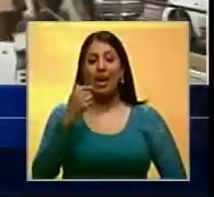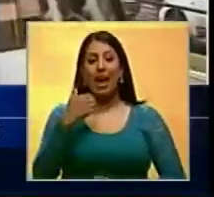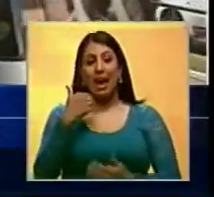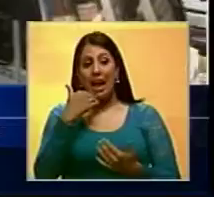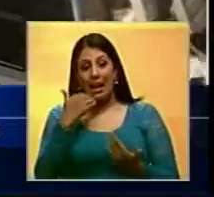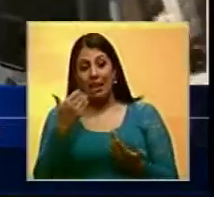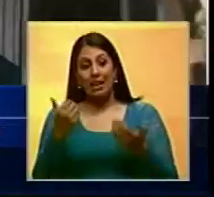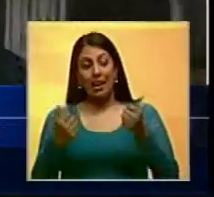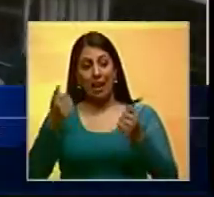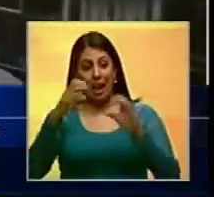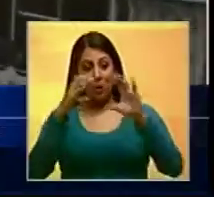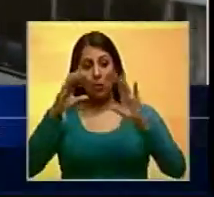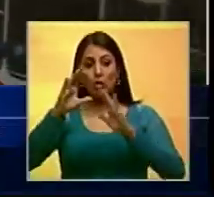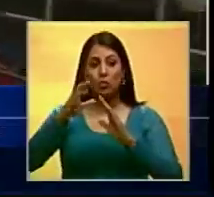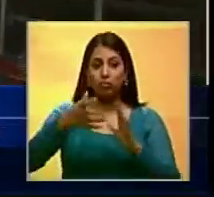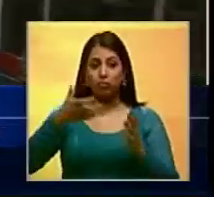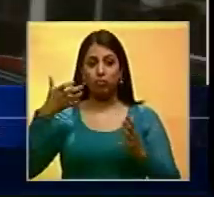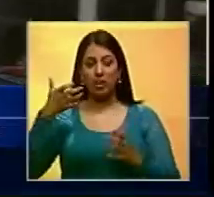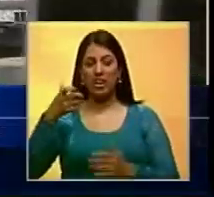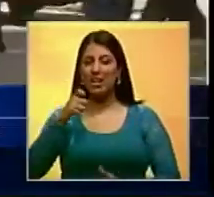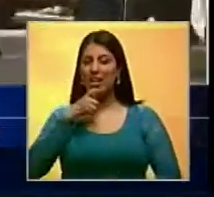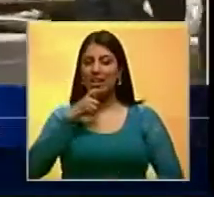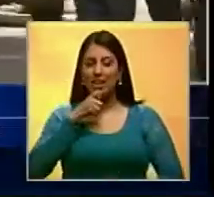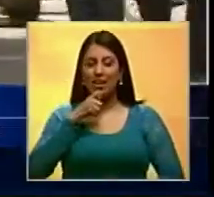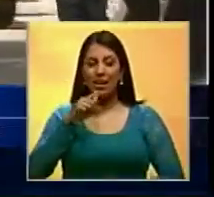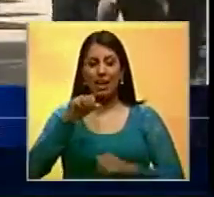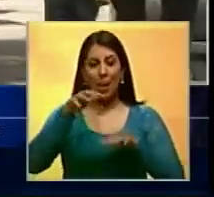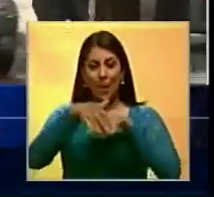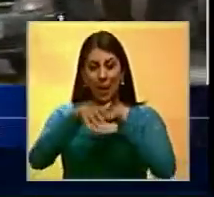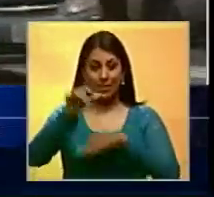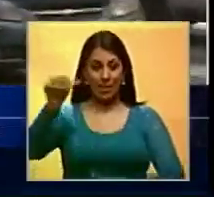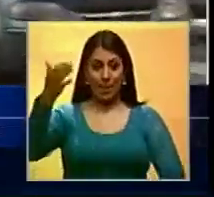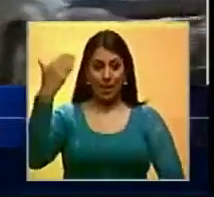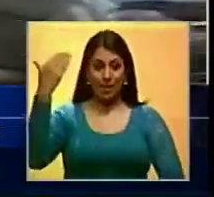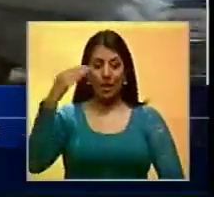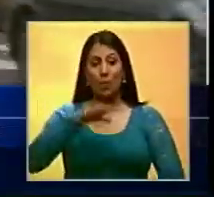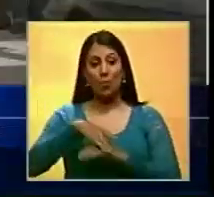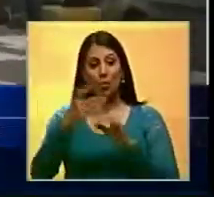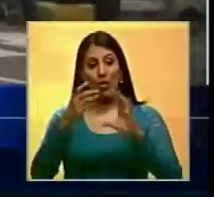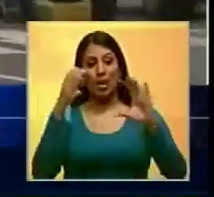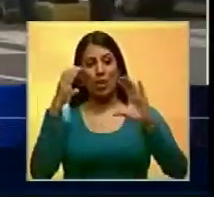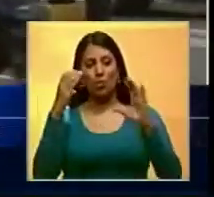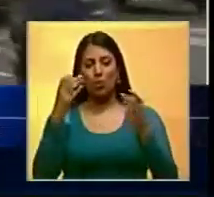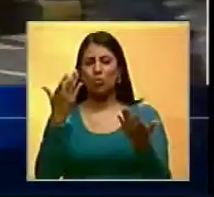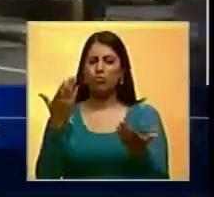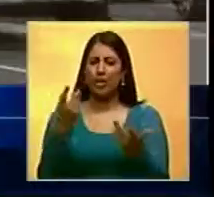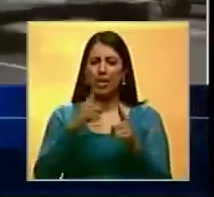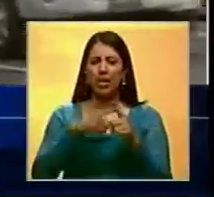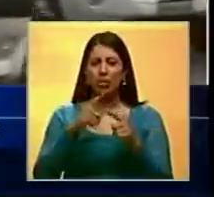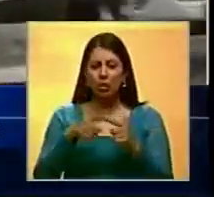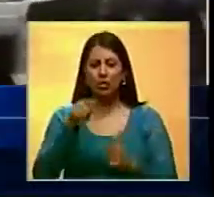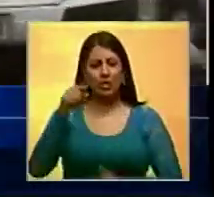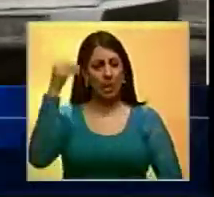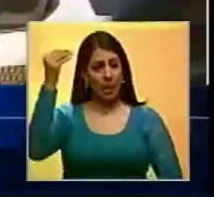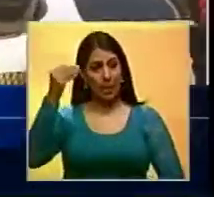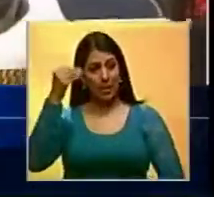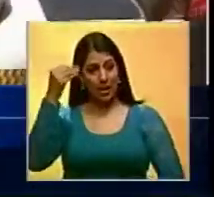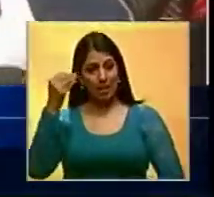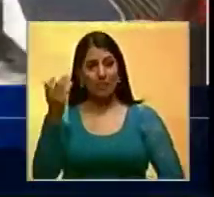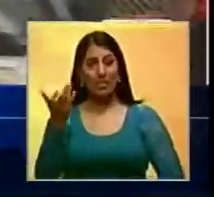unidad que nos quitaron en la marcha pasada porque era un yotumpe. Entonces ellos consideran